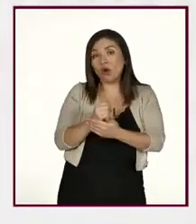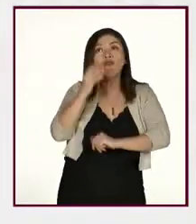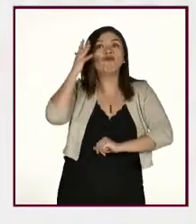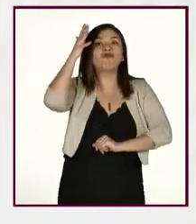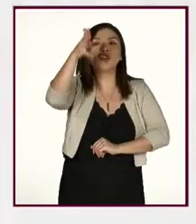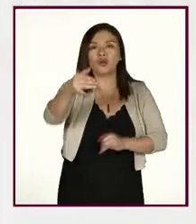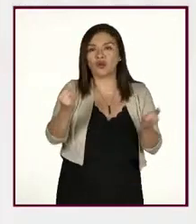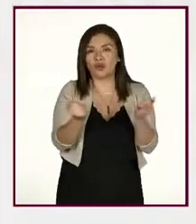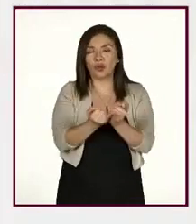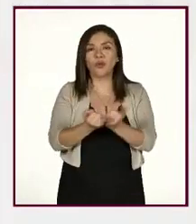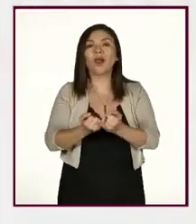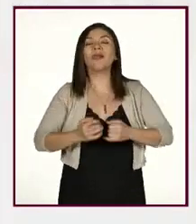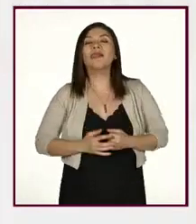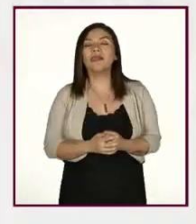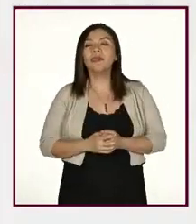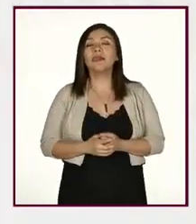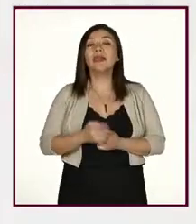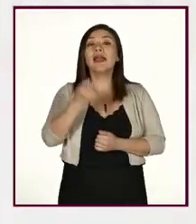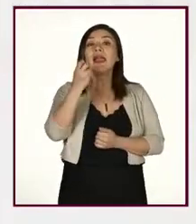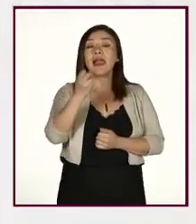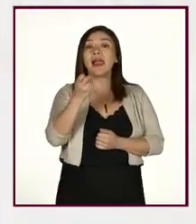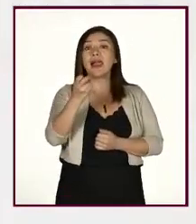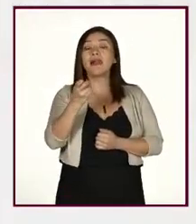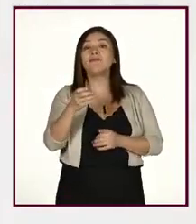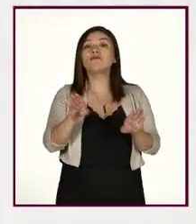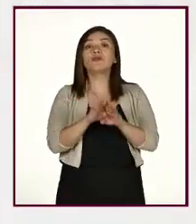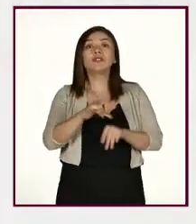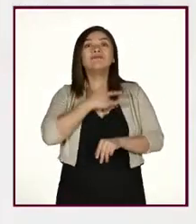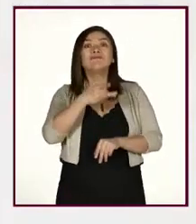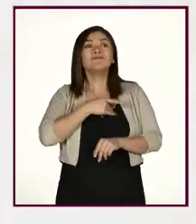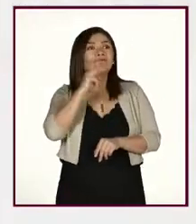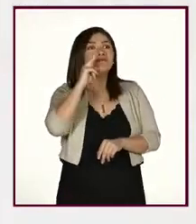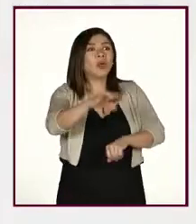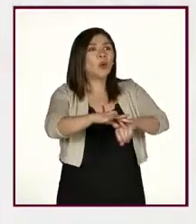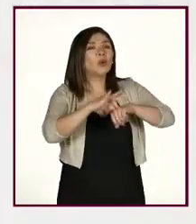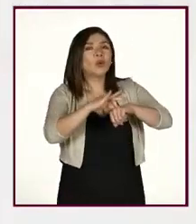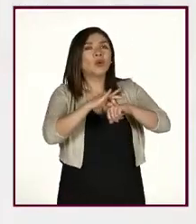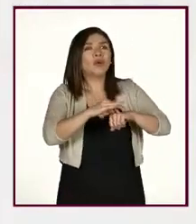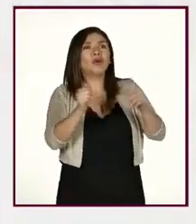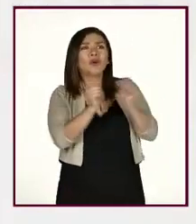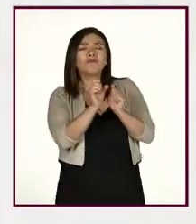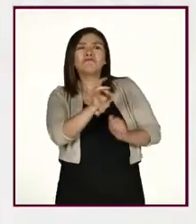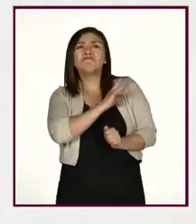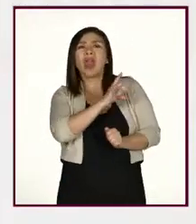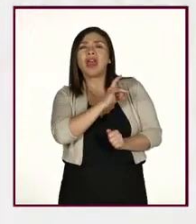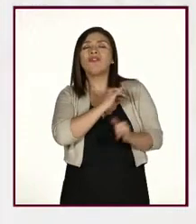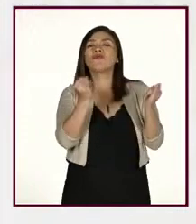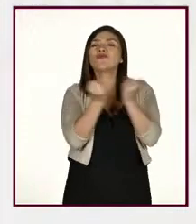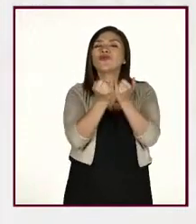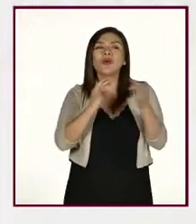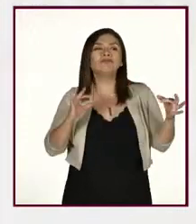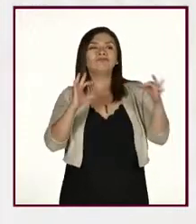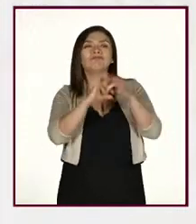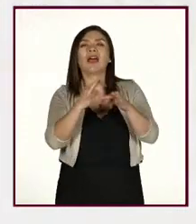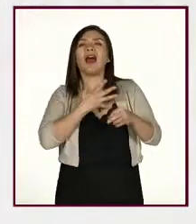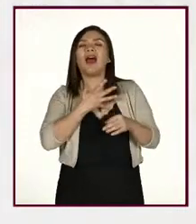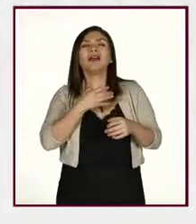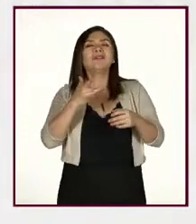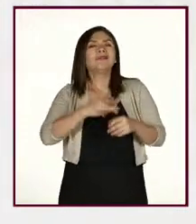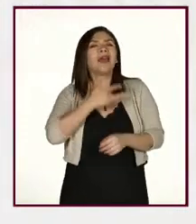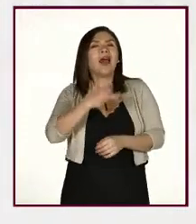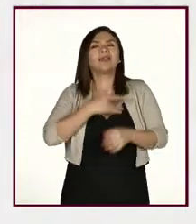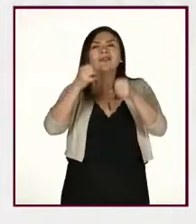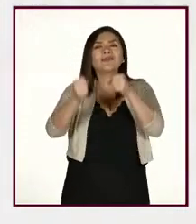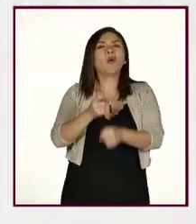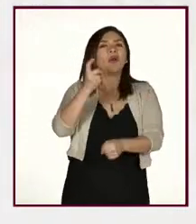tiempo, ¿sí? Y bueno, como les comentaba, este afrontamiento ansioso de la realidad se va a acompañar también de un sentimiento de inseguridad,